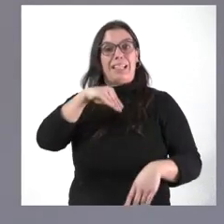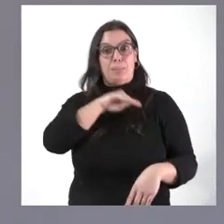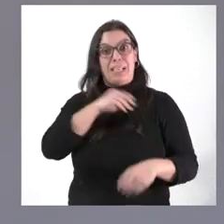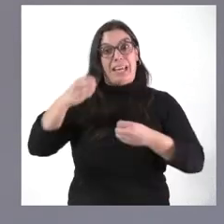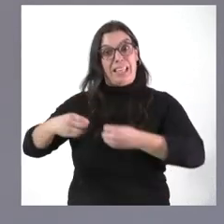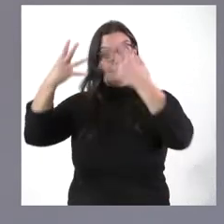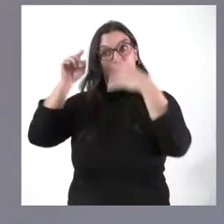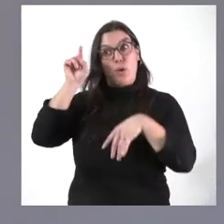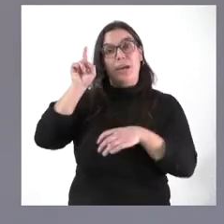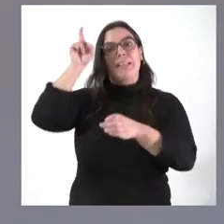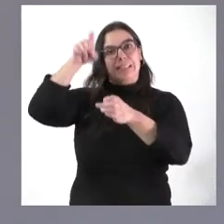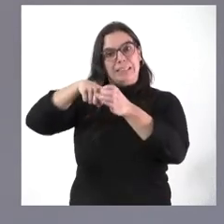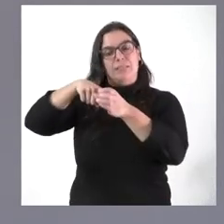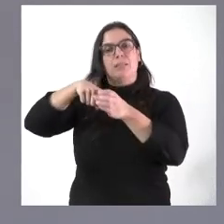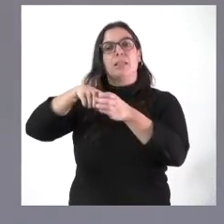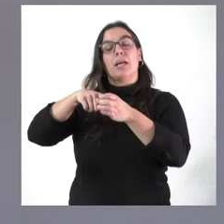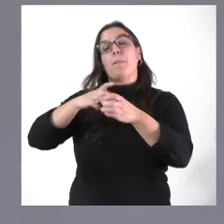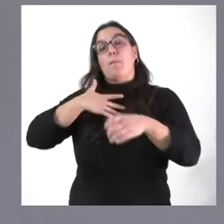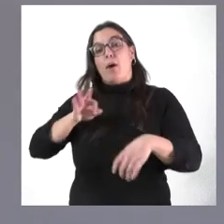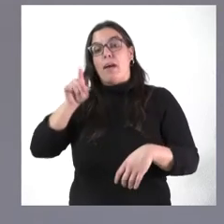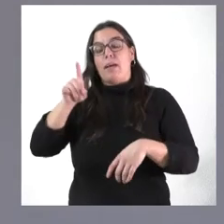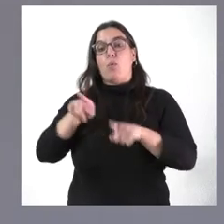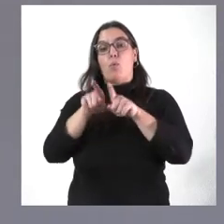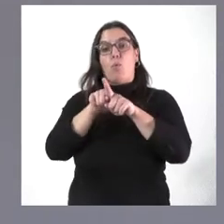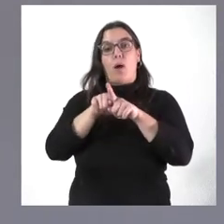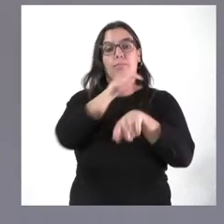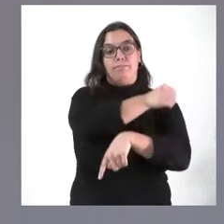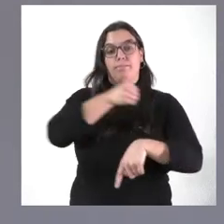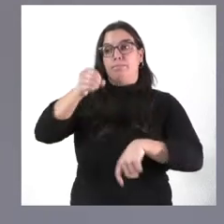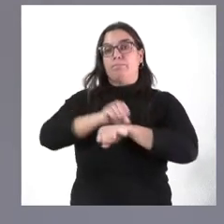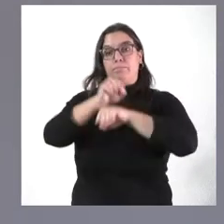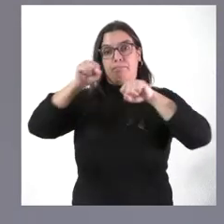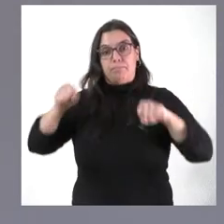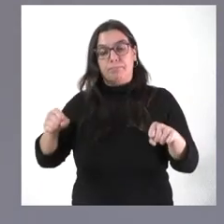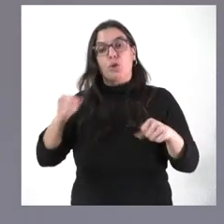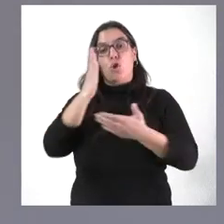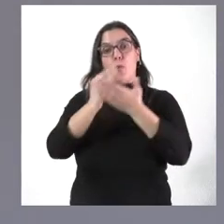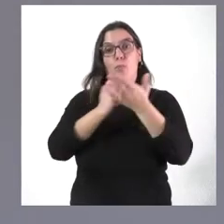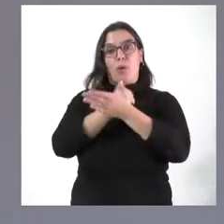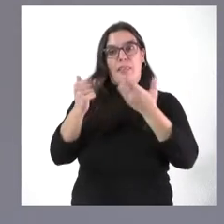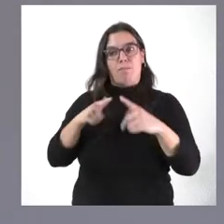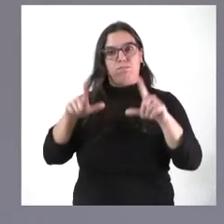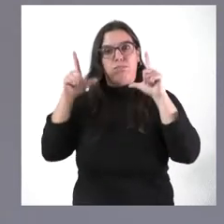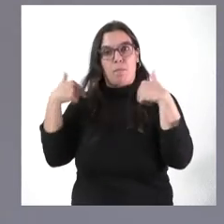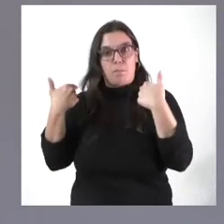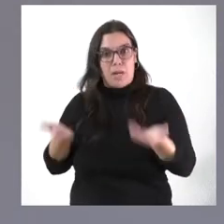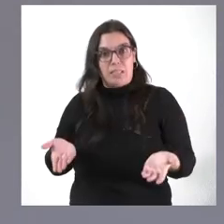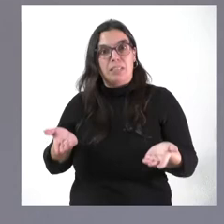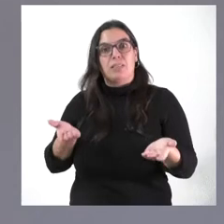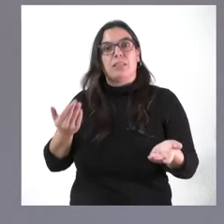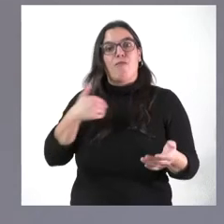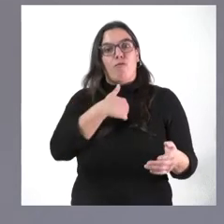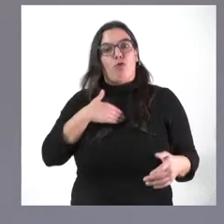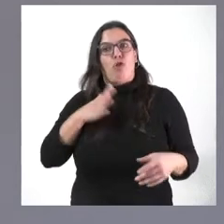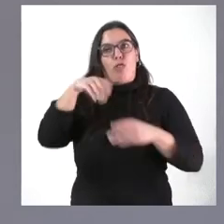mismo edificio y nos permite por un lado reforzar la presencia de nuestra comunidad Autónoma en ese papel